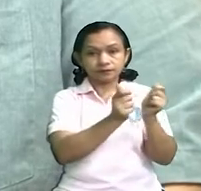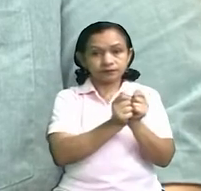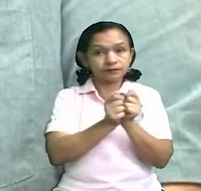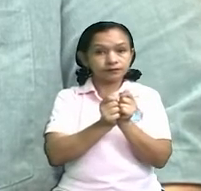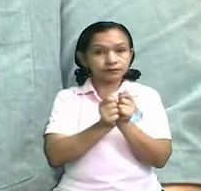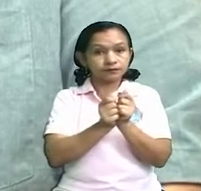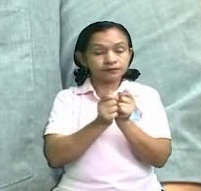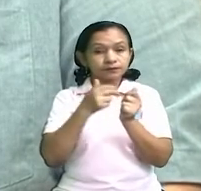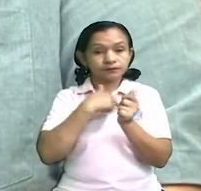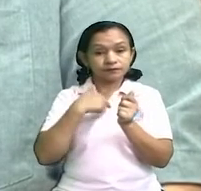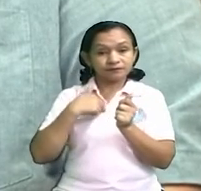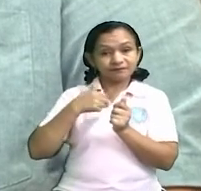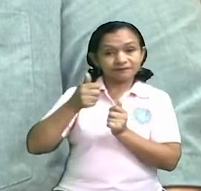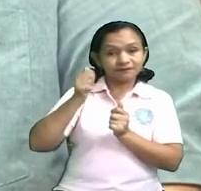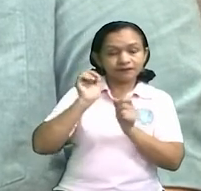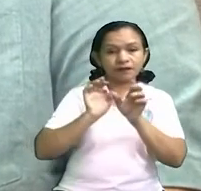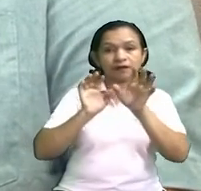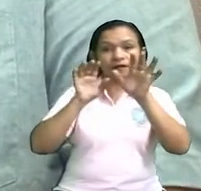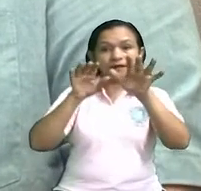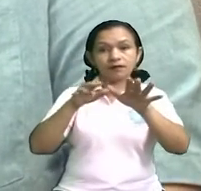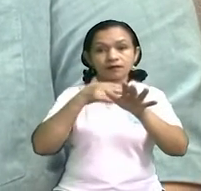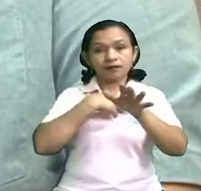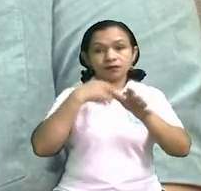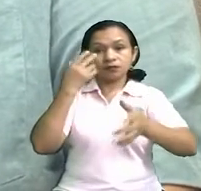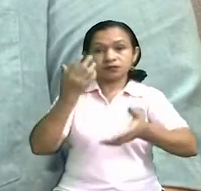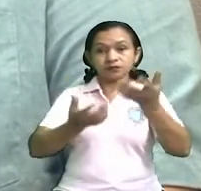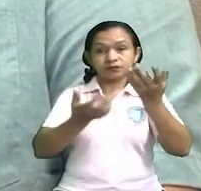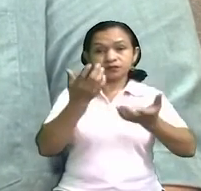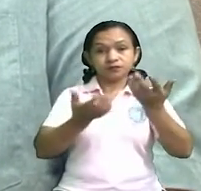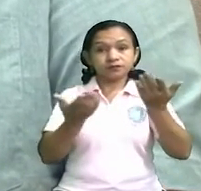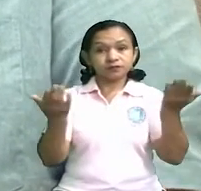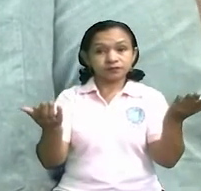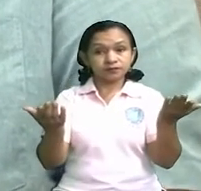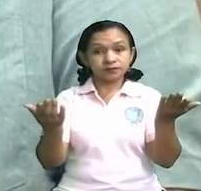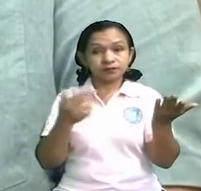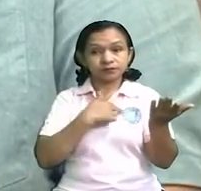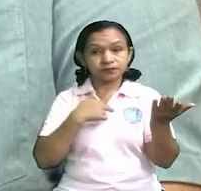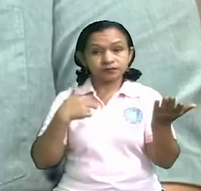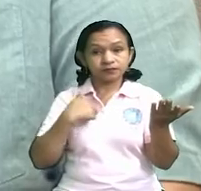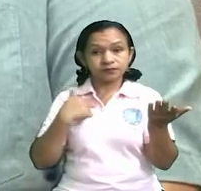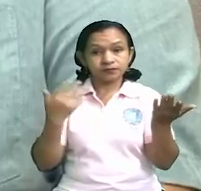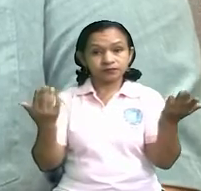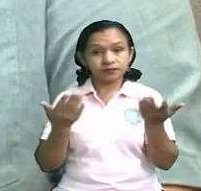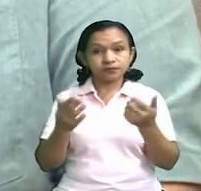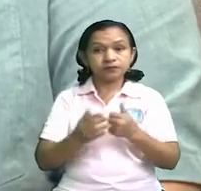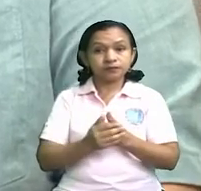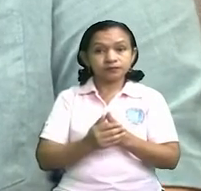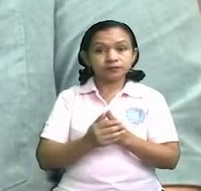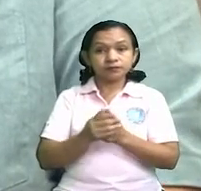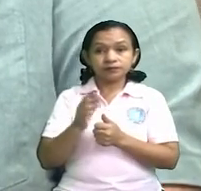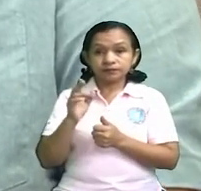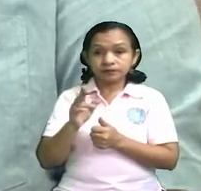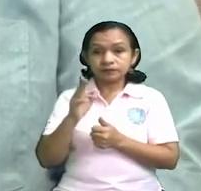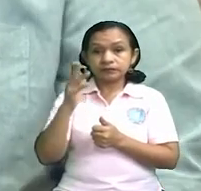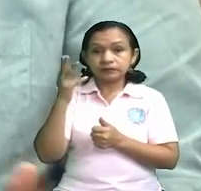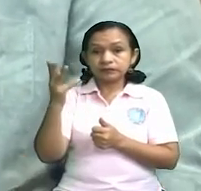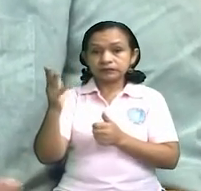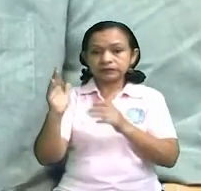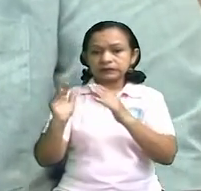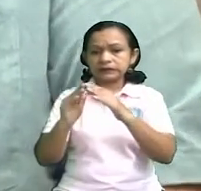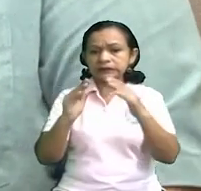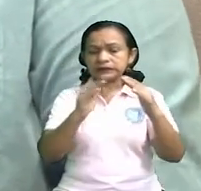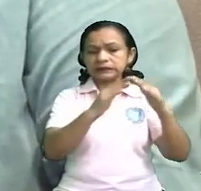que ocurrieron ayer en León con un incendio, ¿verdad?, que consumió 9 viviendas,